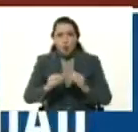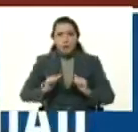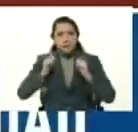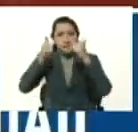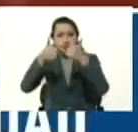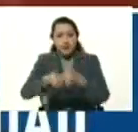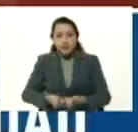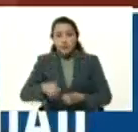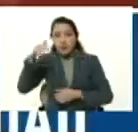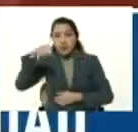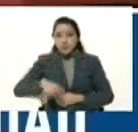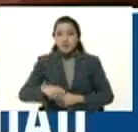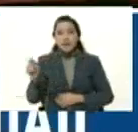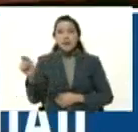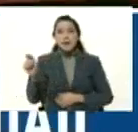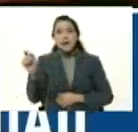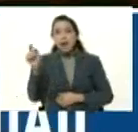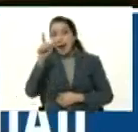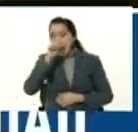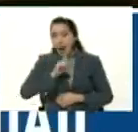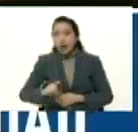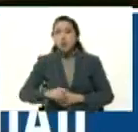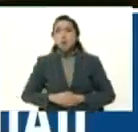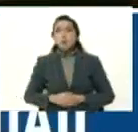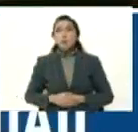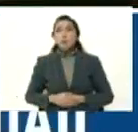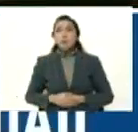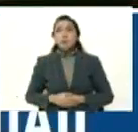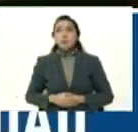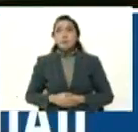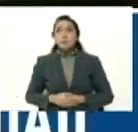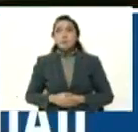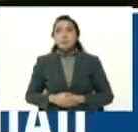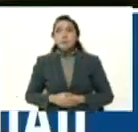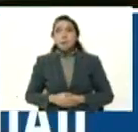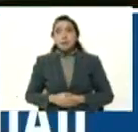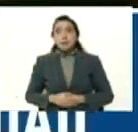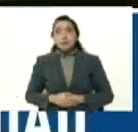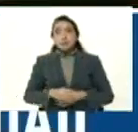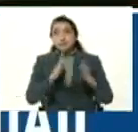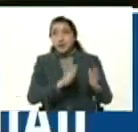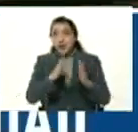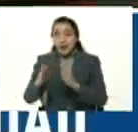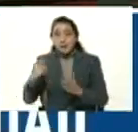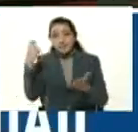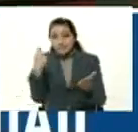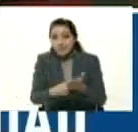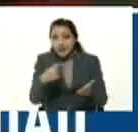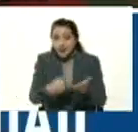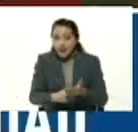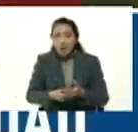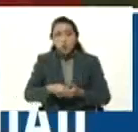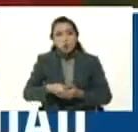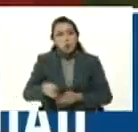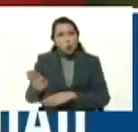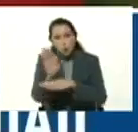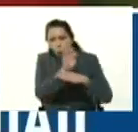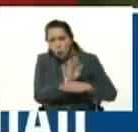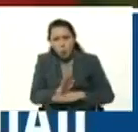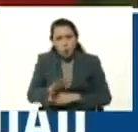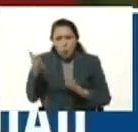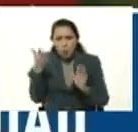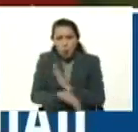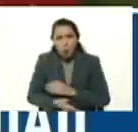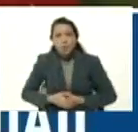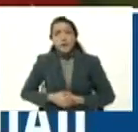mes, de año. Este rubro pasó a contingente arancelario, que es proteger la